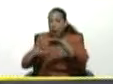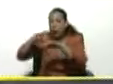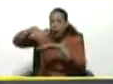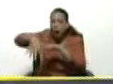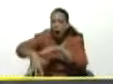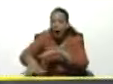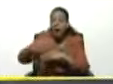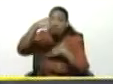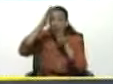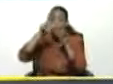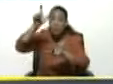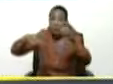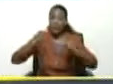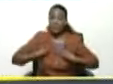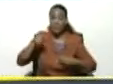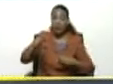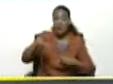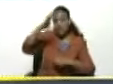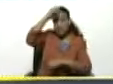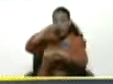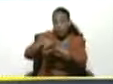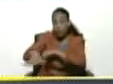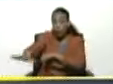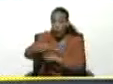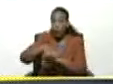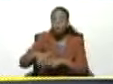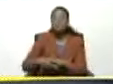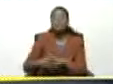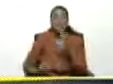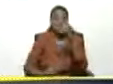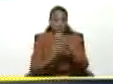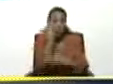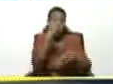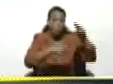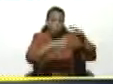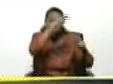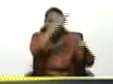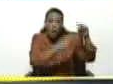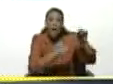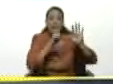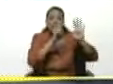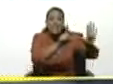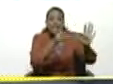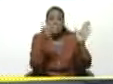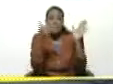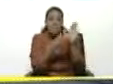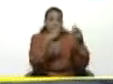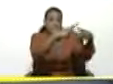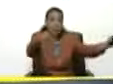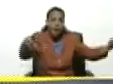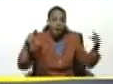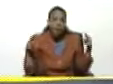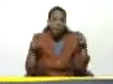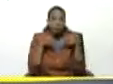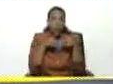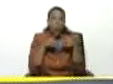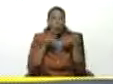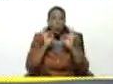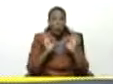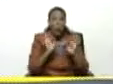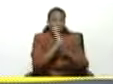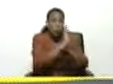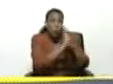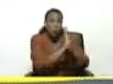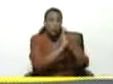también son atendidos en este hospital un hospital que se le construyó más de 7000 Met cuad se le hizo